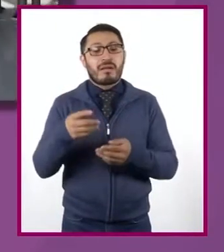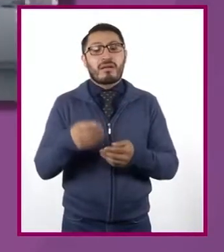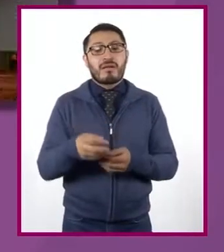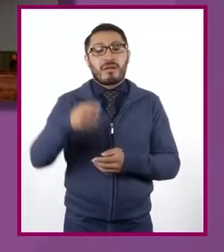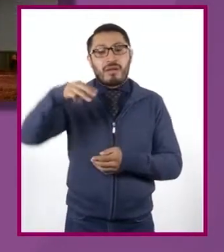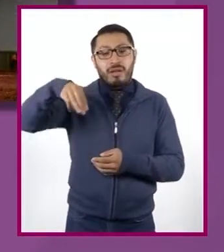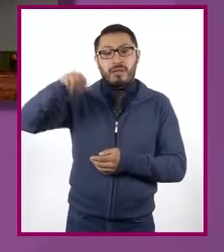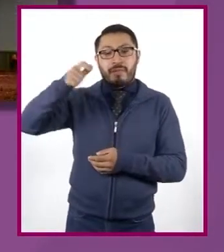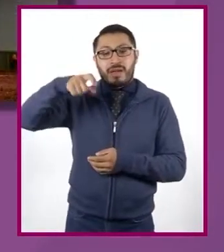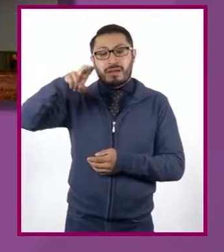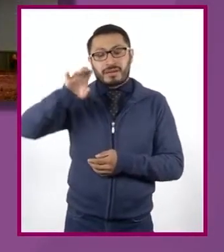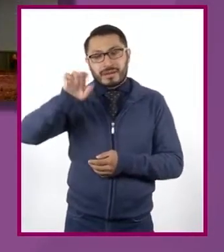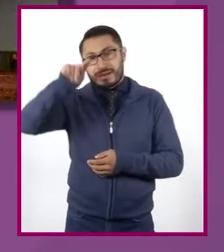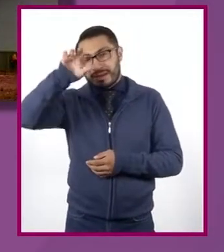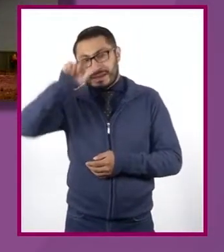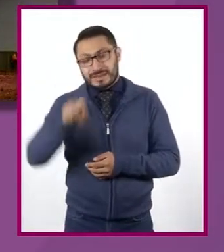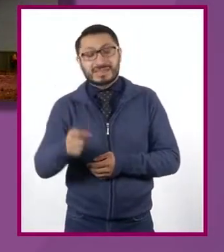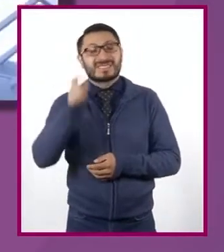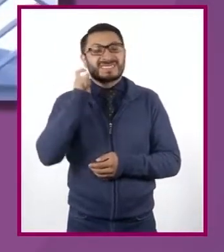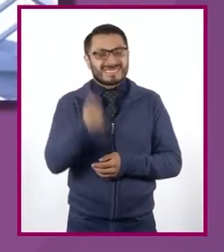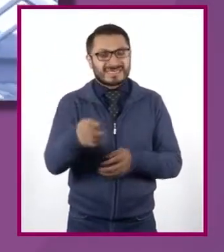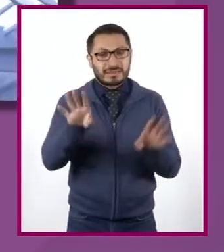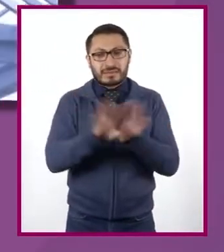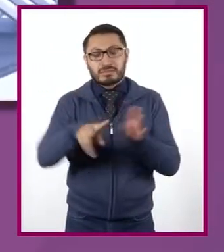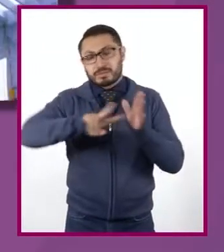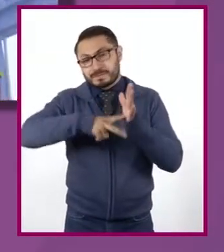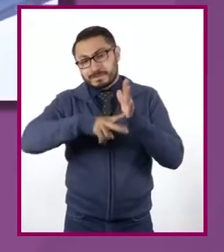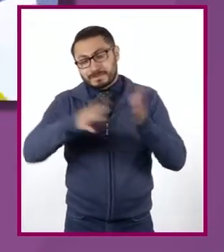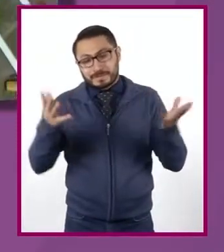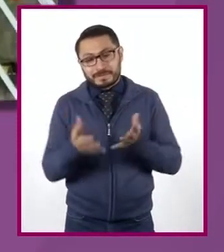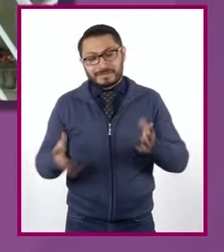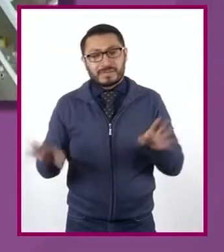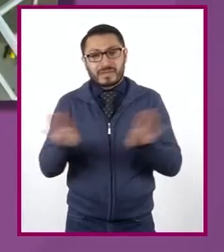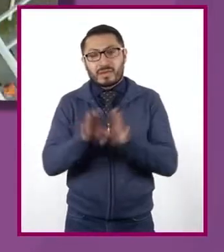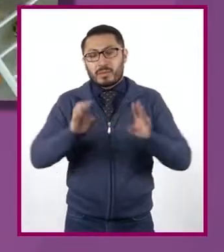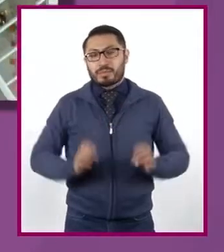maquetas hechas por los arquitectos, que proyectan la construcción